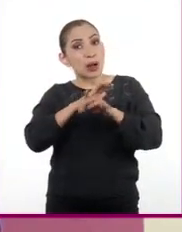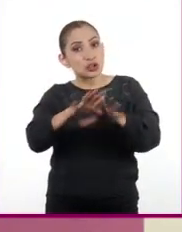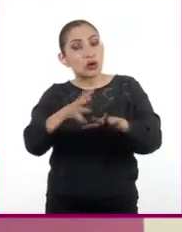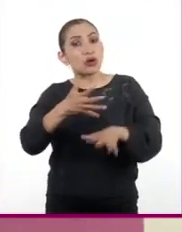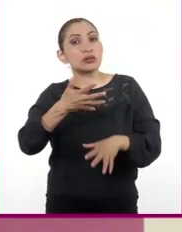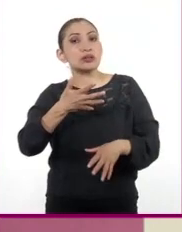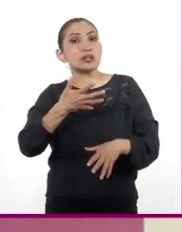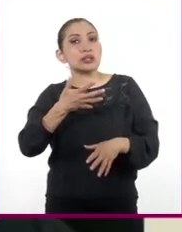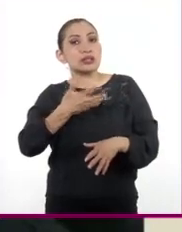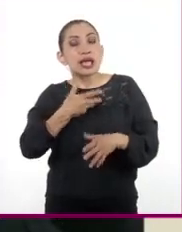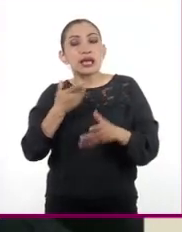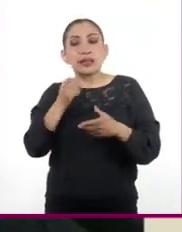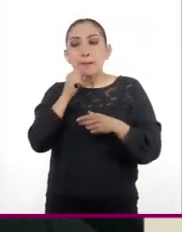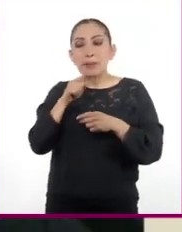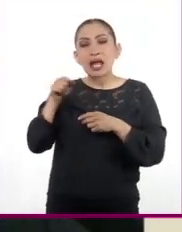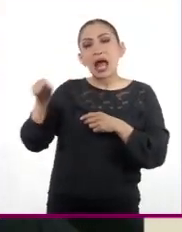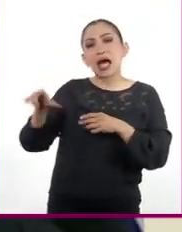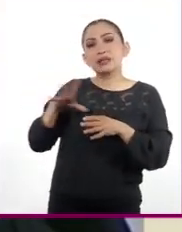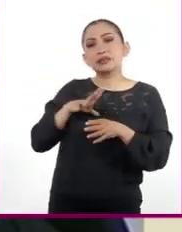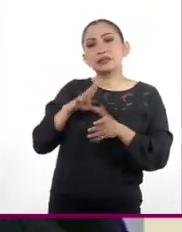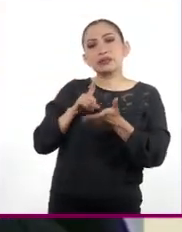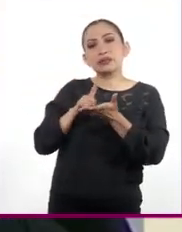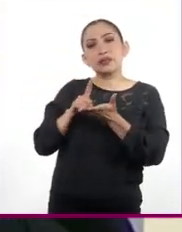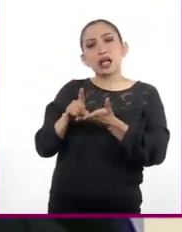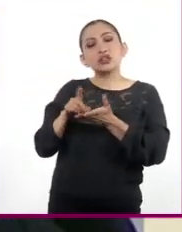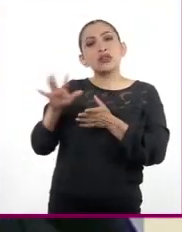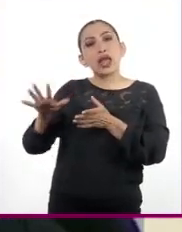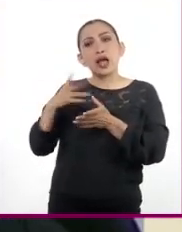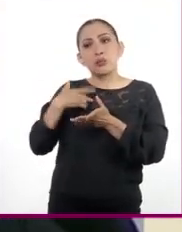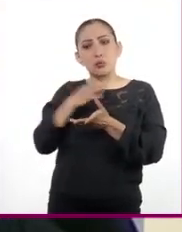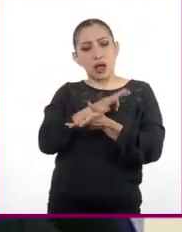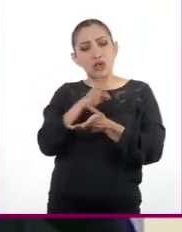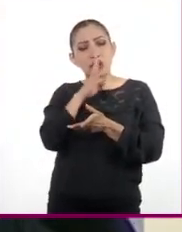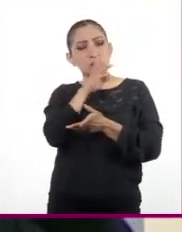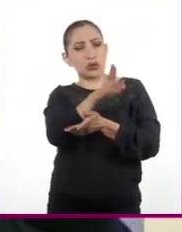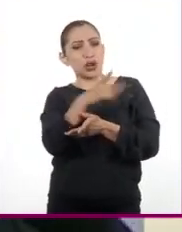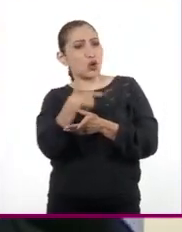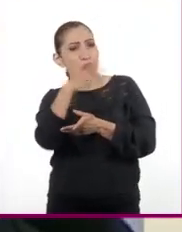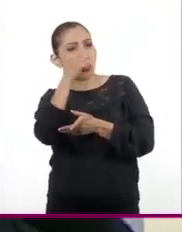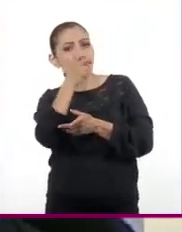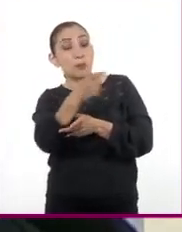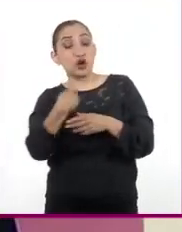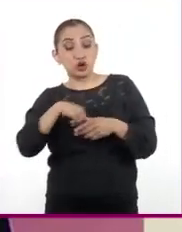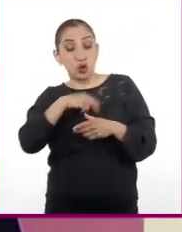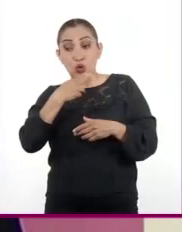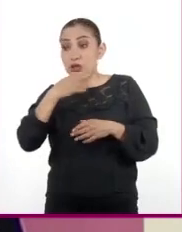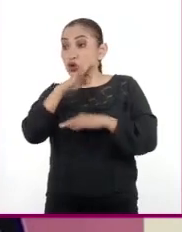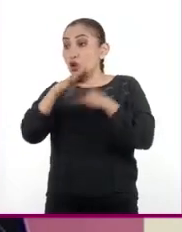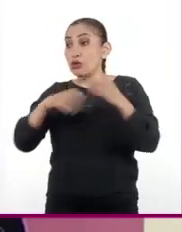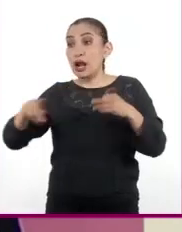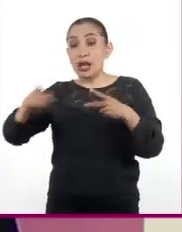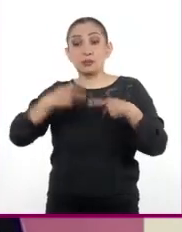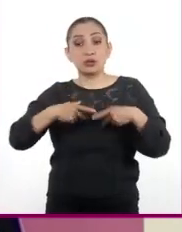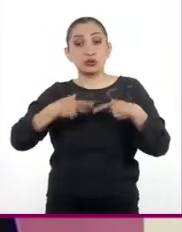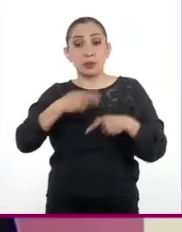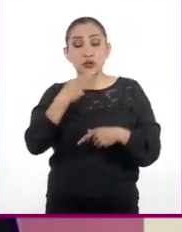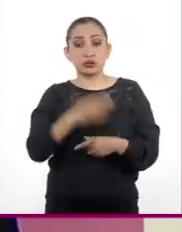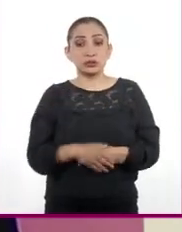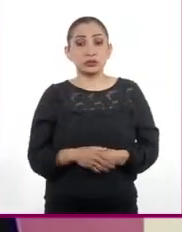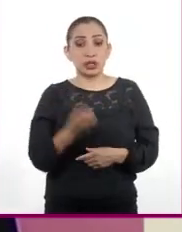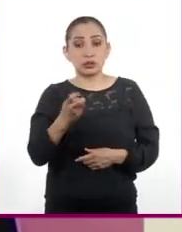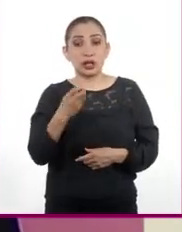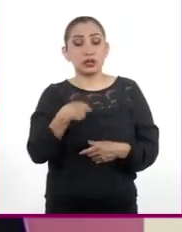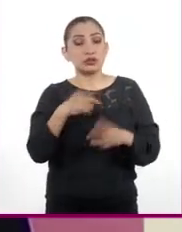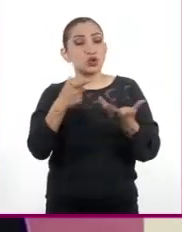tiene, que a su lado está este derecho también de réplica, porque nosotros somos usuarios, toda la ciudadanía somos usuarios de